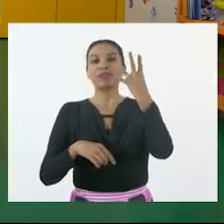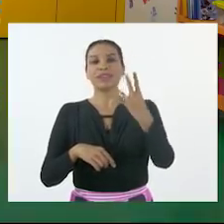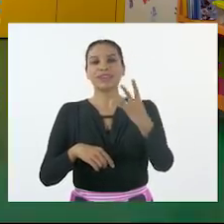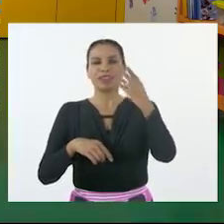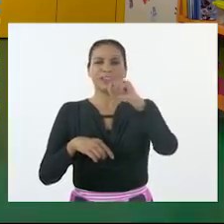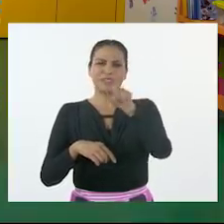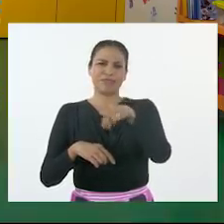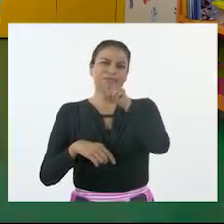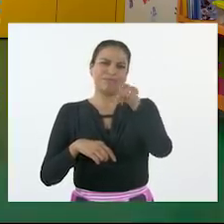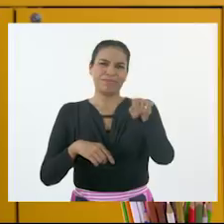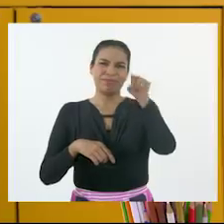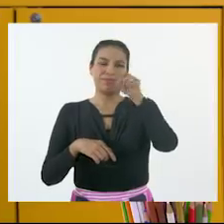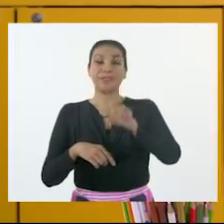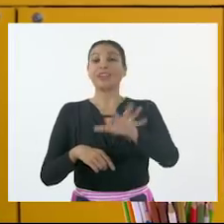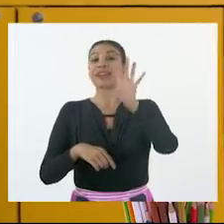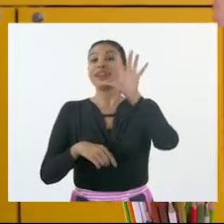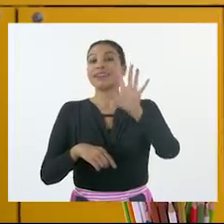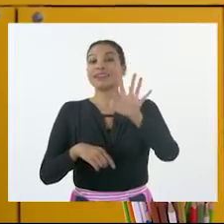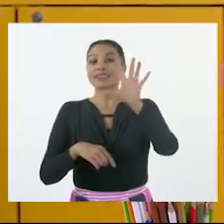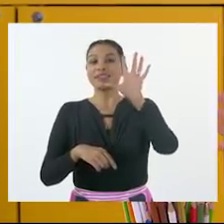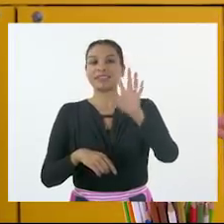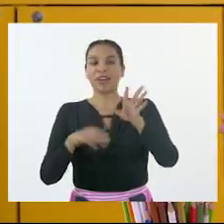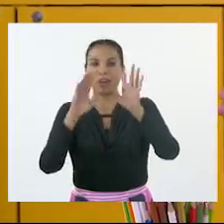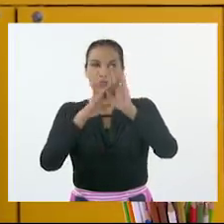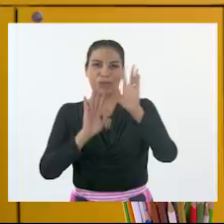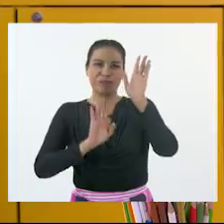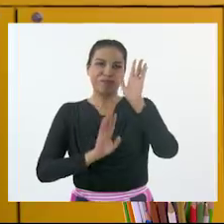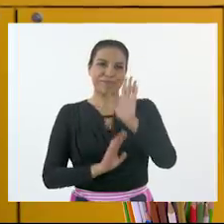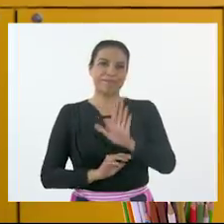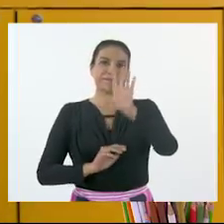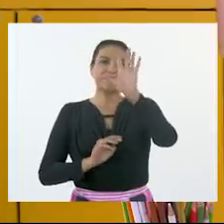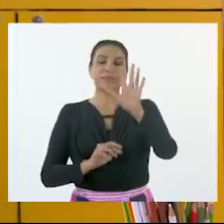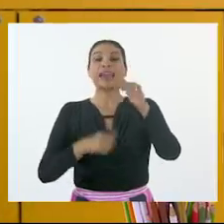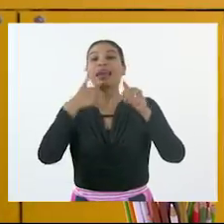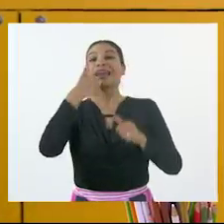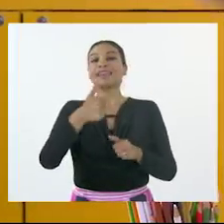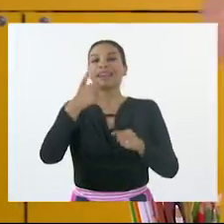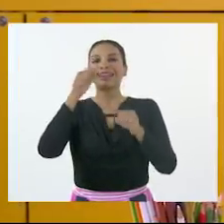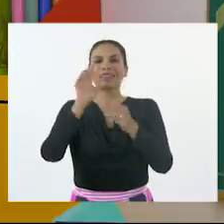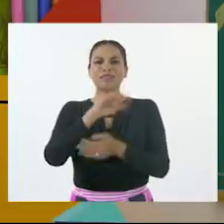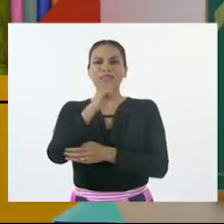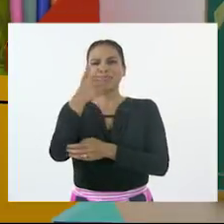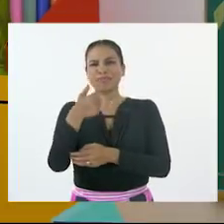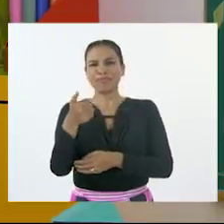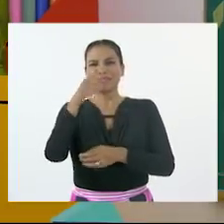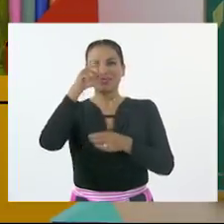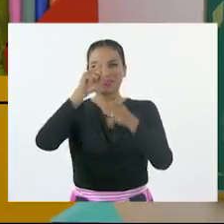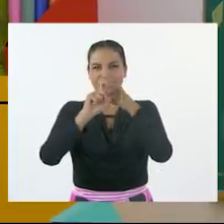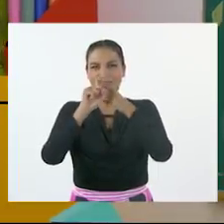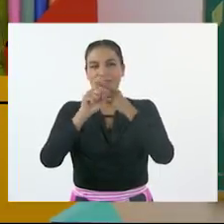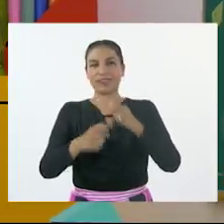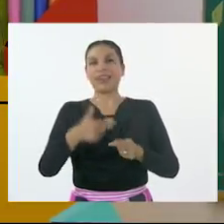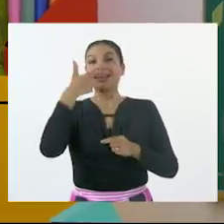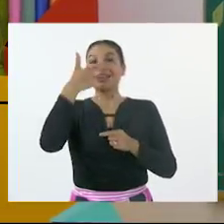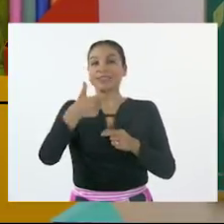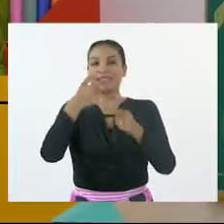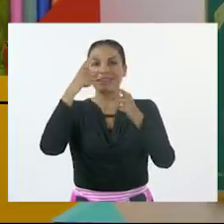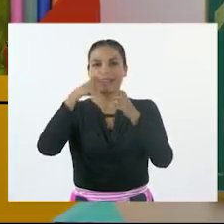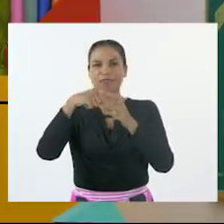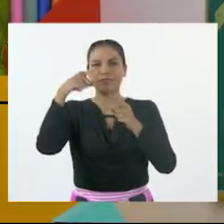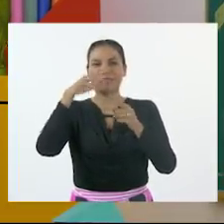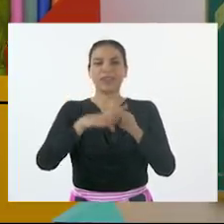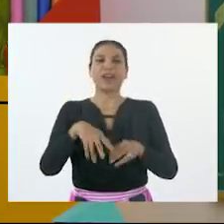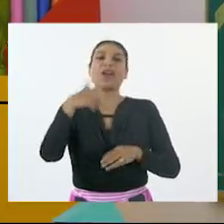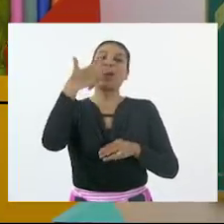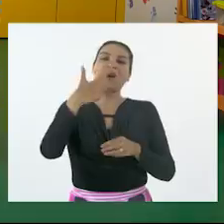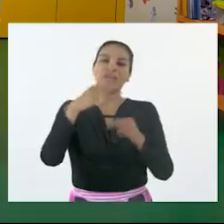un garabato, el cinco pega un brinco, el seis es un ganchito, el siete es un piquete, el ocho